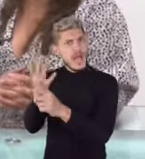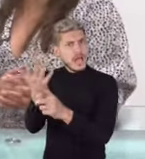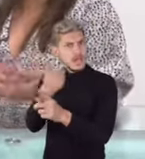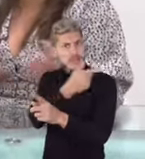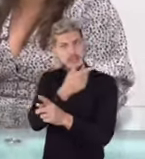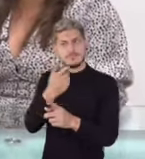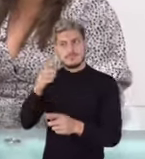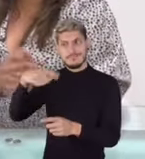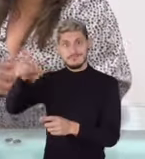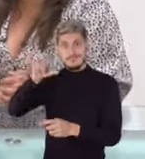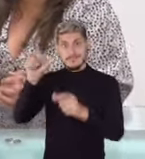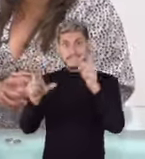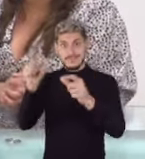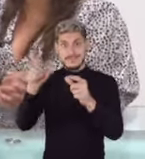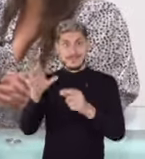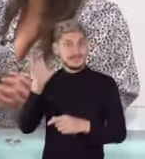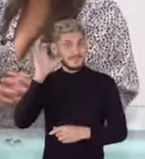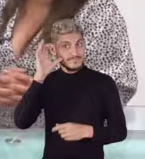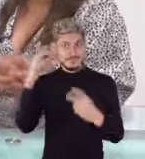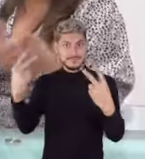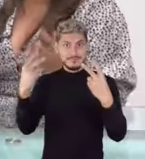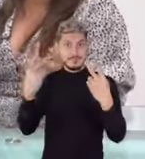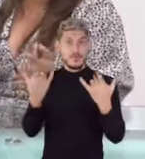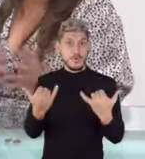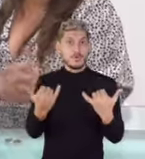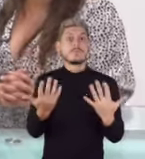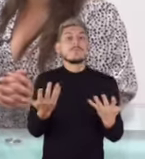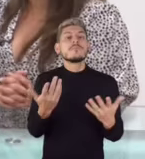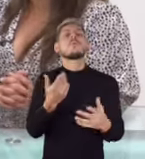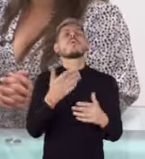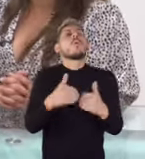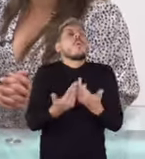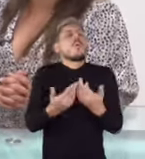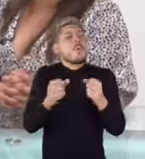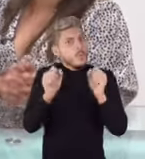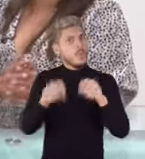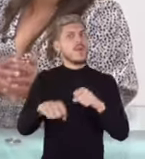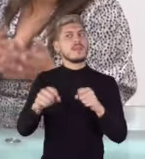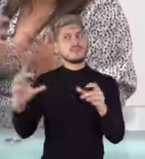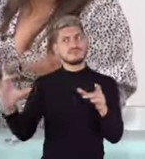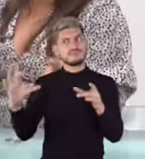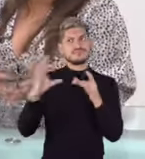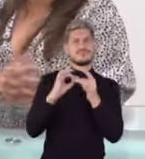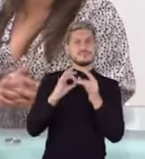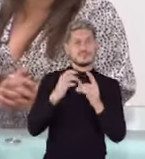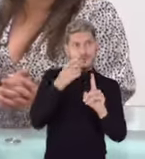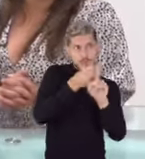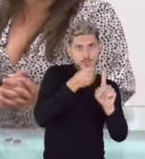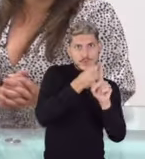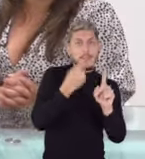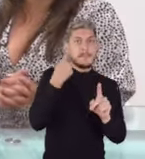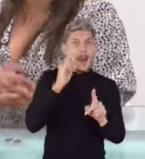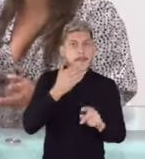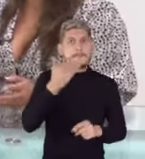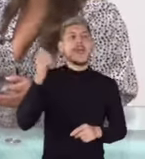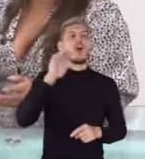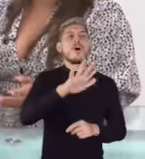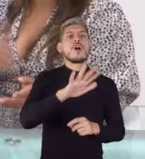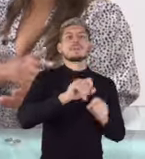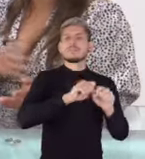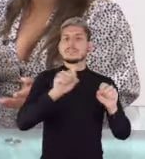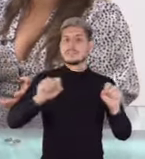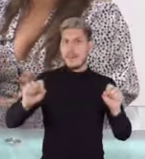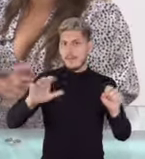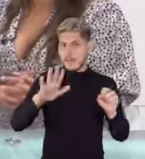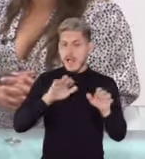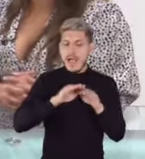están escuchando, a la gente en términos generales, de cómo pueden sumarse a esta lucha por mejorar el sistema de quebradas y cuáles son las